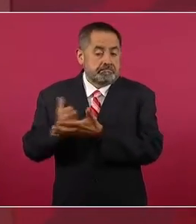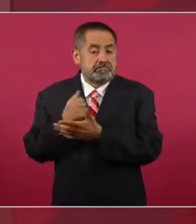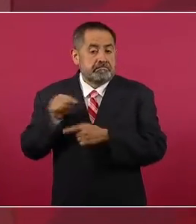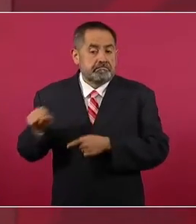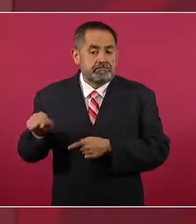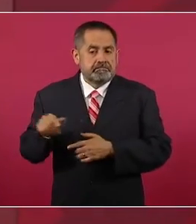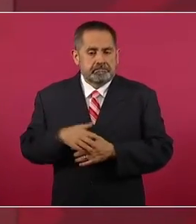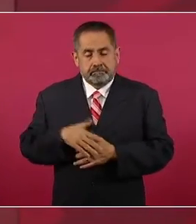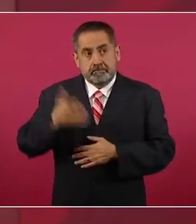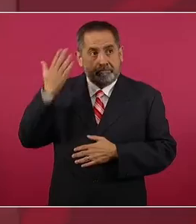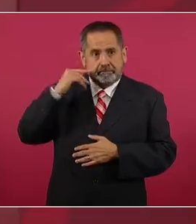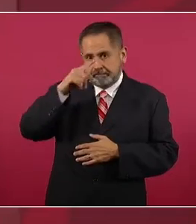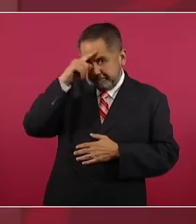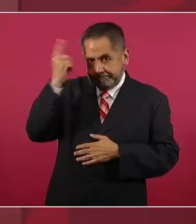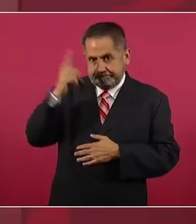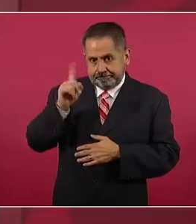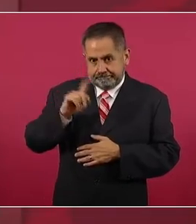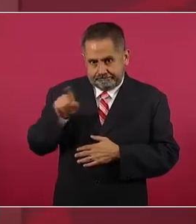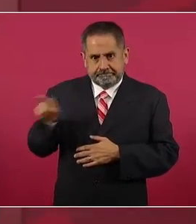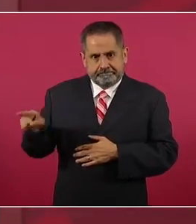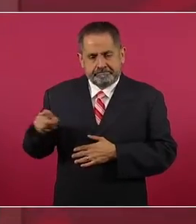cuando no era fácil.